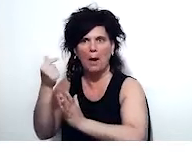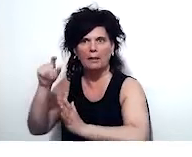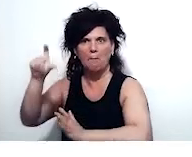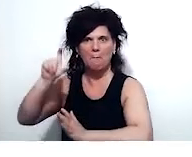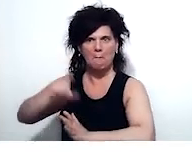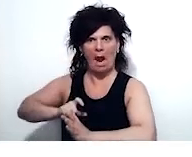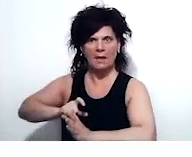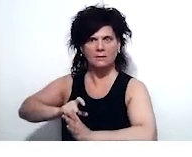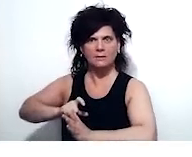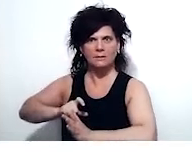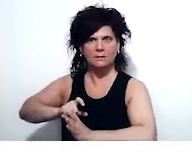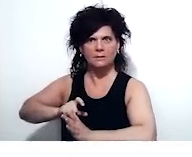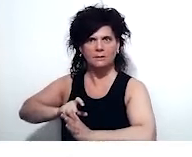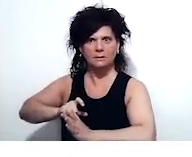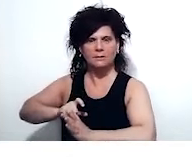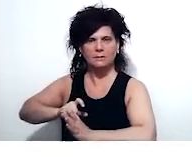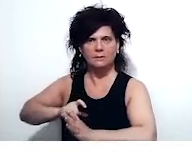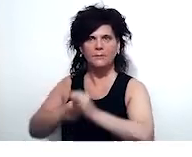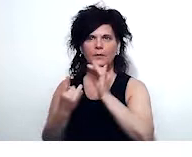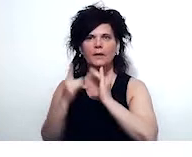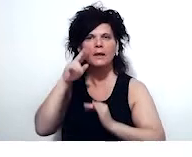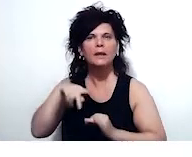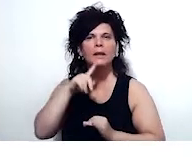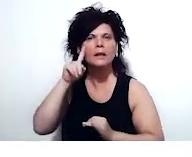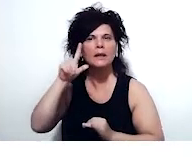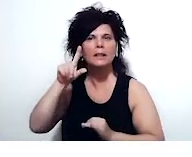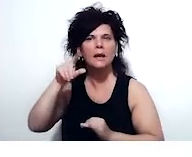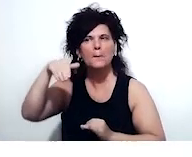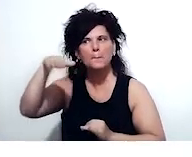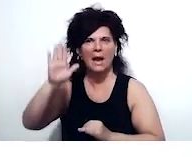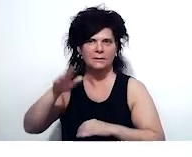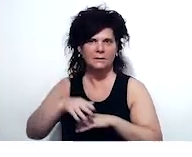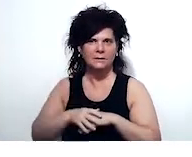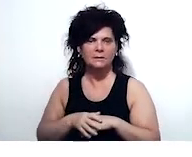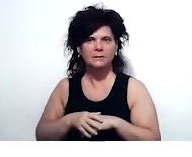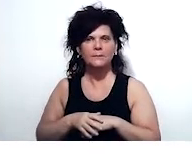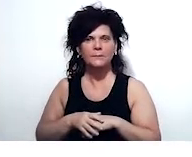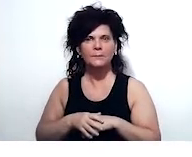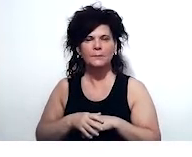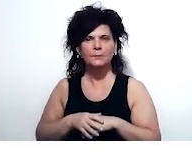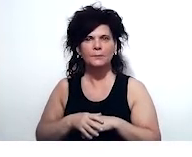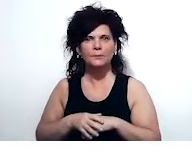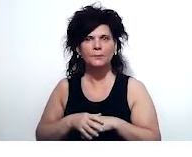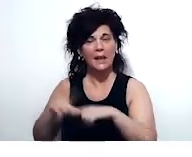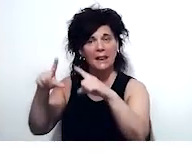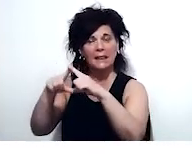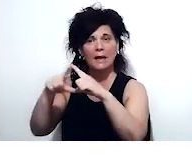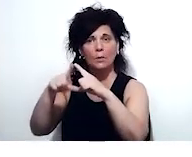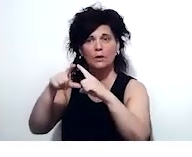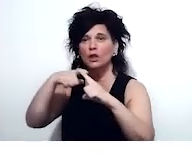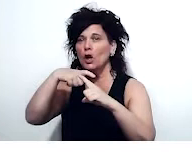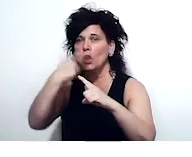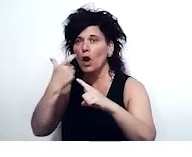dinero en sus casas. El quintil más alto. Vamos a ver otros gráficos que están en esos datos. Mientras que